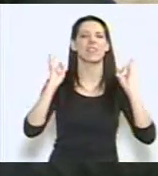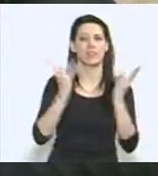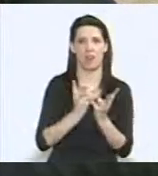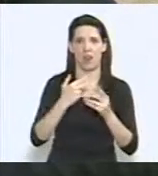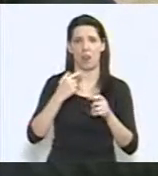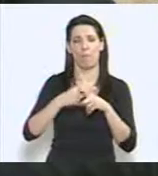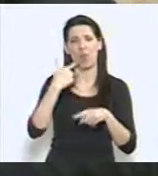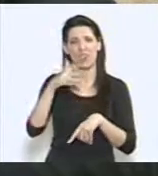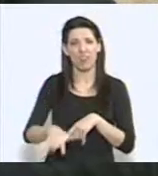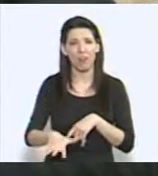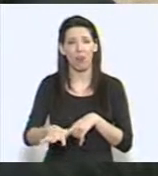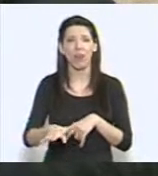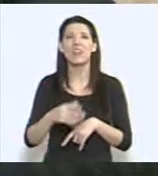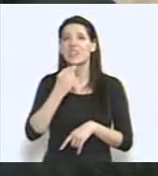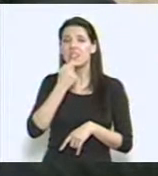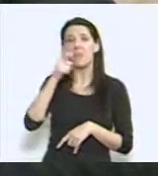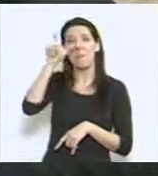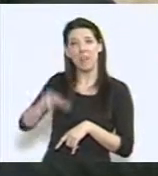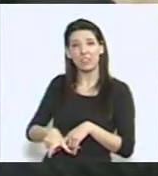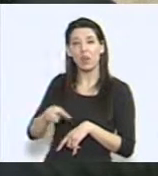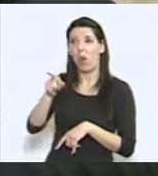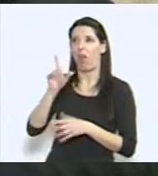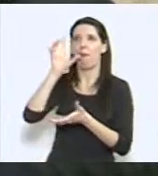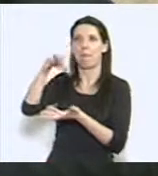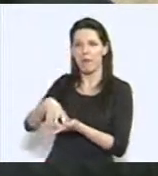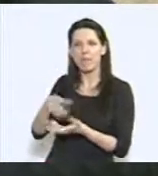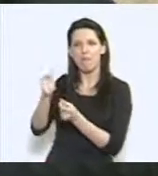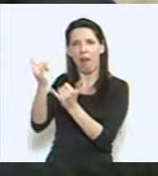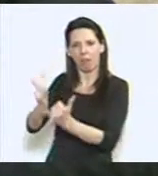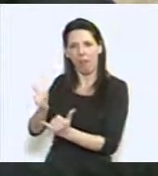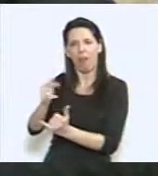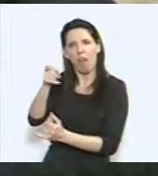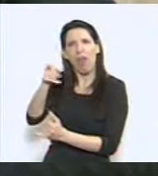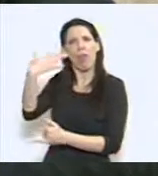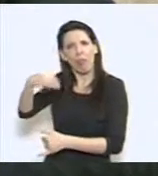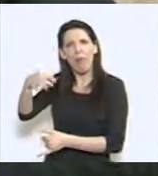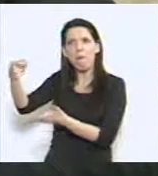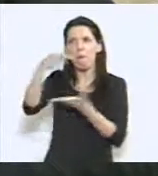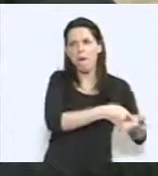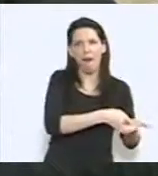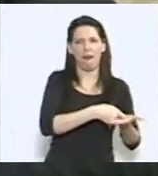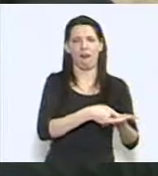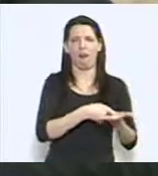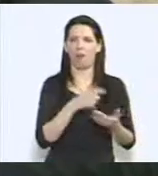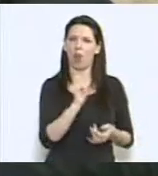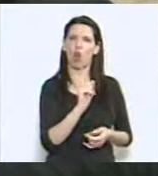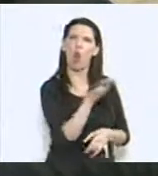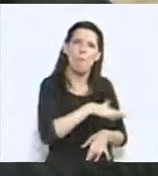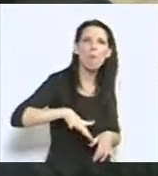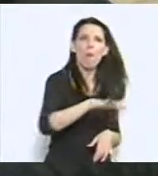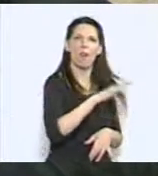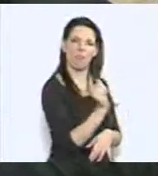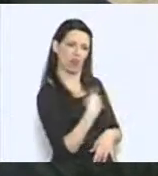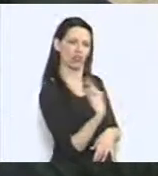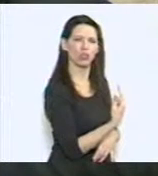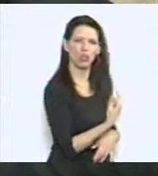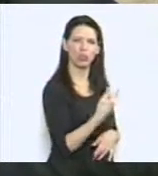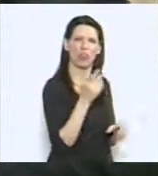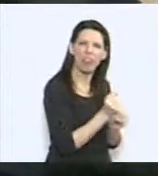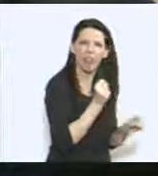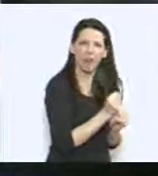Tenemos niños muertos por desnutrición. En Salta, en mi provincia, en Chaco, provincias donde avanzó